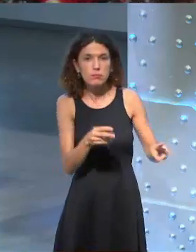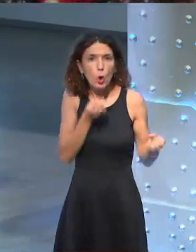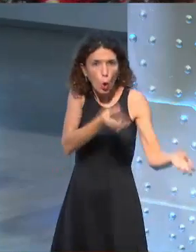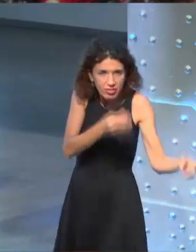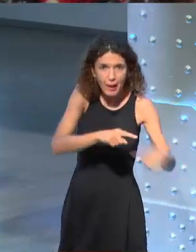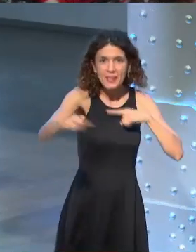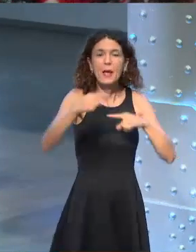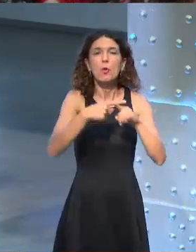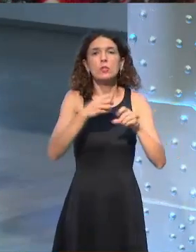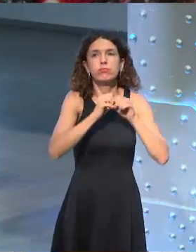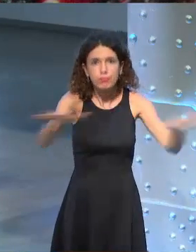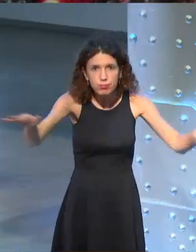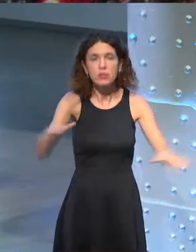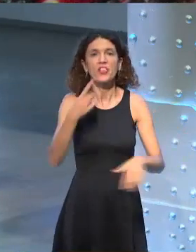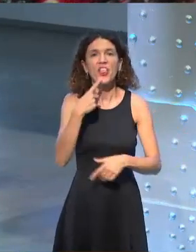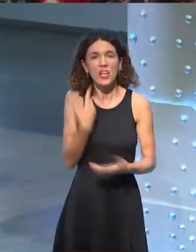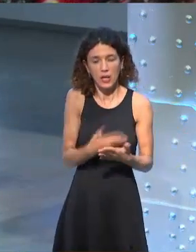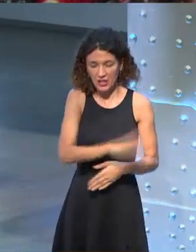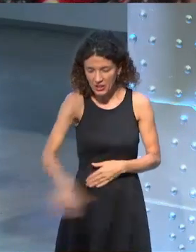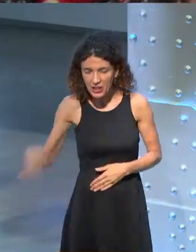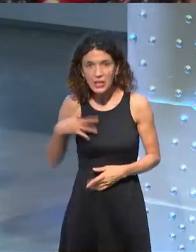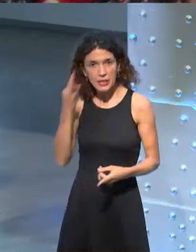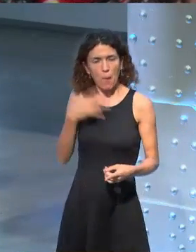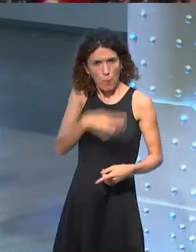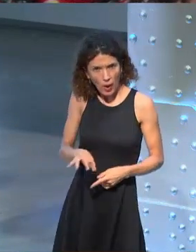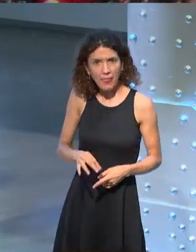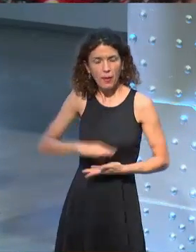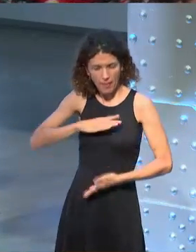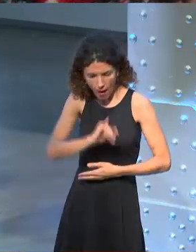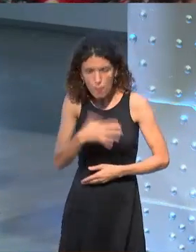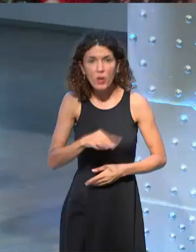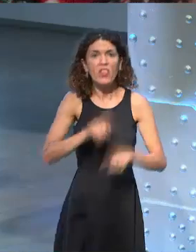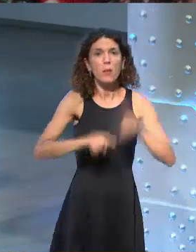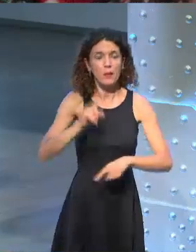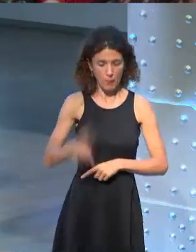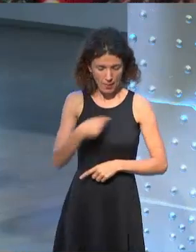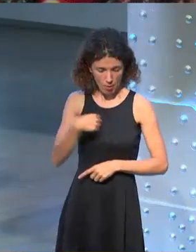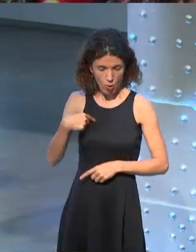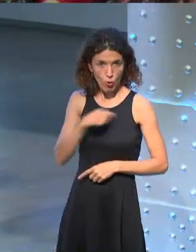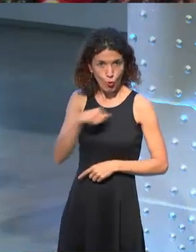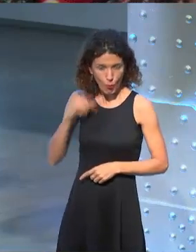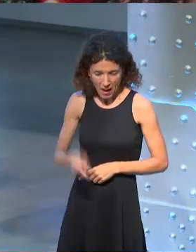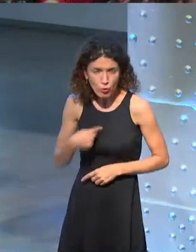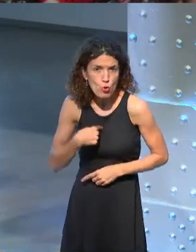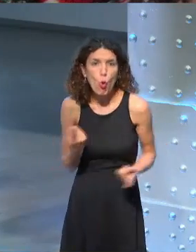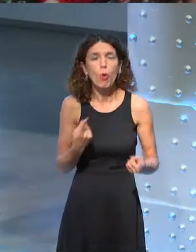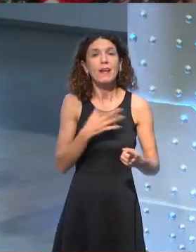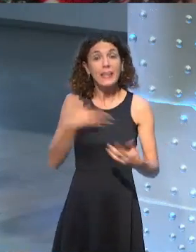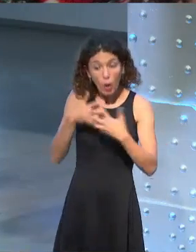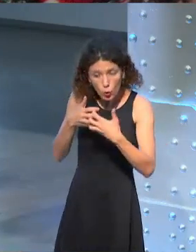contar ese mensaje positivo. Vamos a decirle a las niñas que es que se puede. Vamos, que todo depende de ti, de lo que tú quieras, de lo que quieras